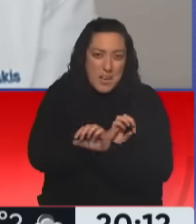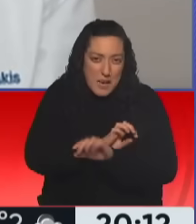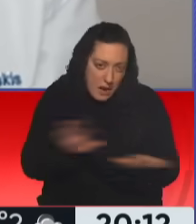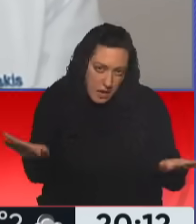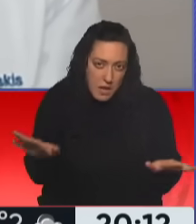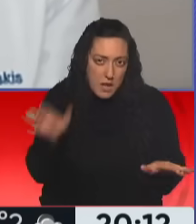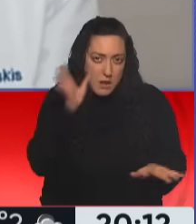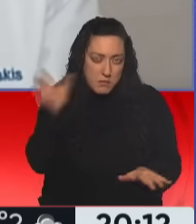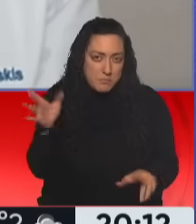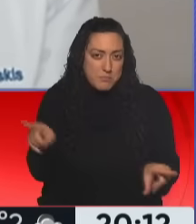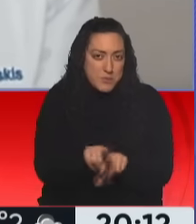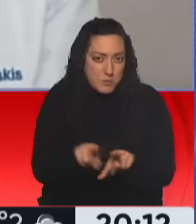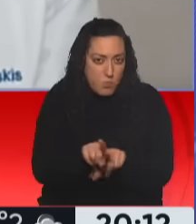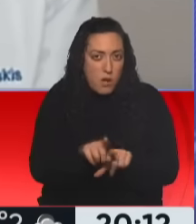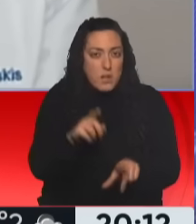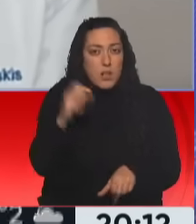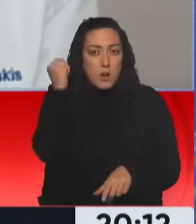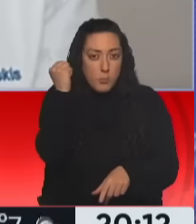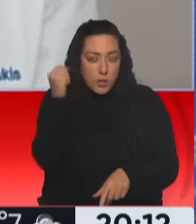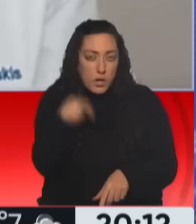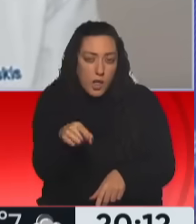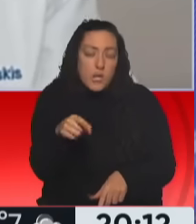encontraba Alejandra podía